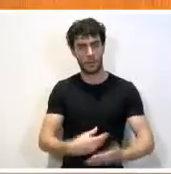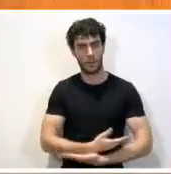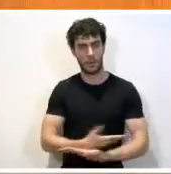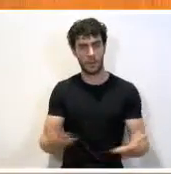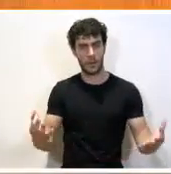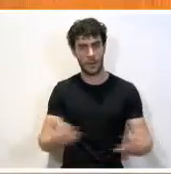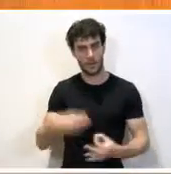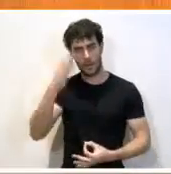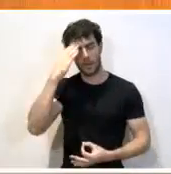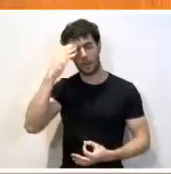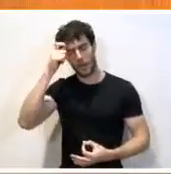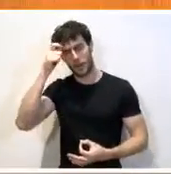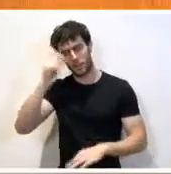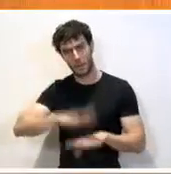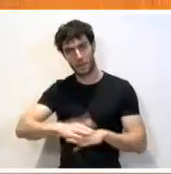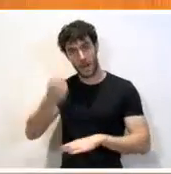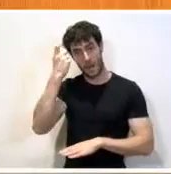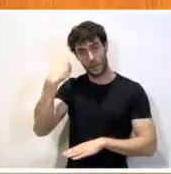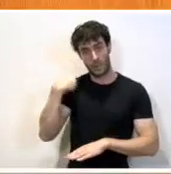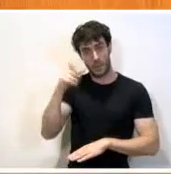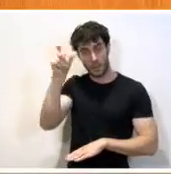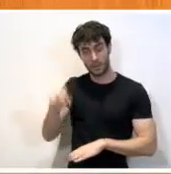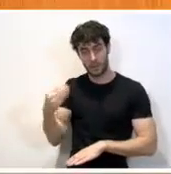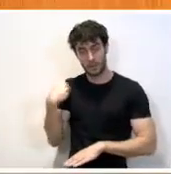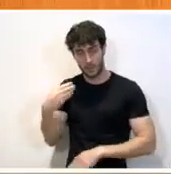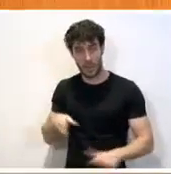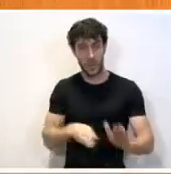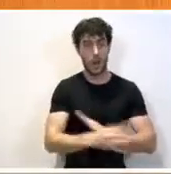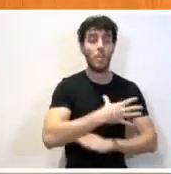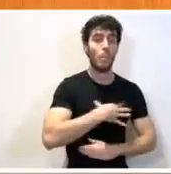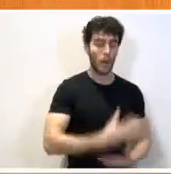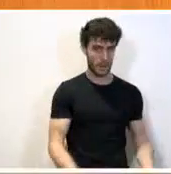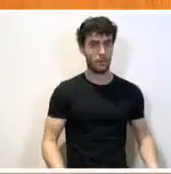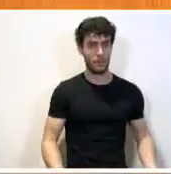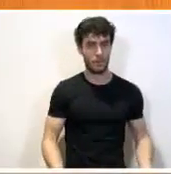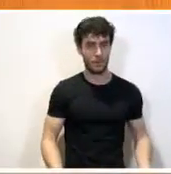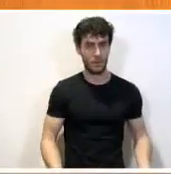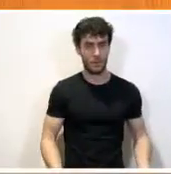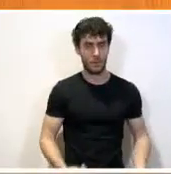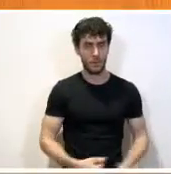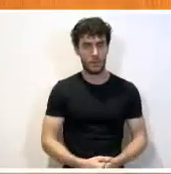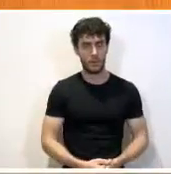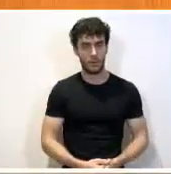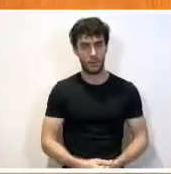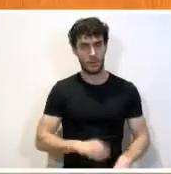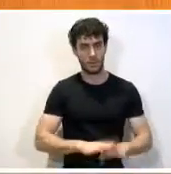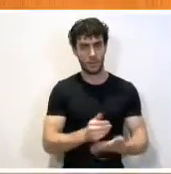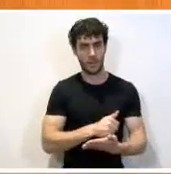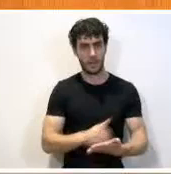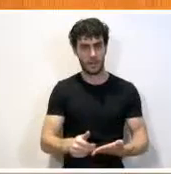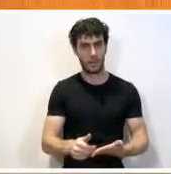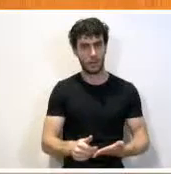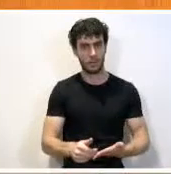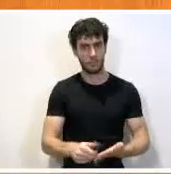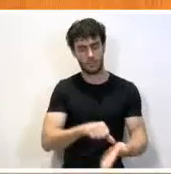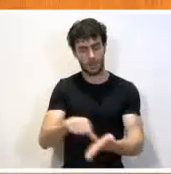a ese estudiante o a esa persona pues acceder a la cabecera de comarca que le sitúe en el acceso al resto de niveles. Por